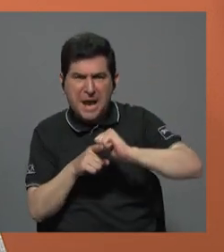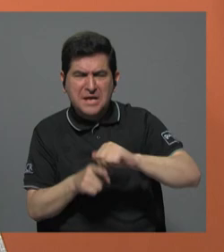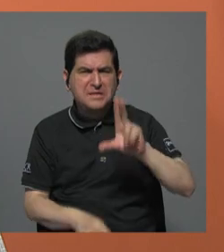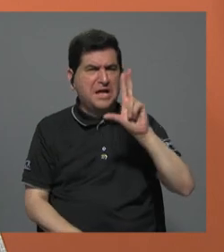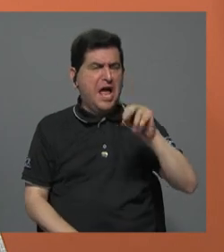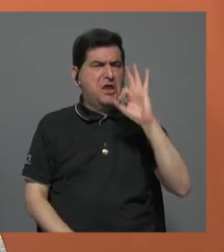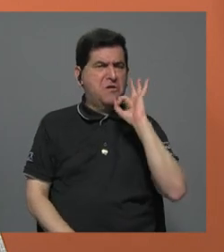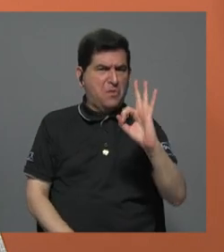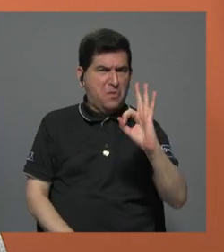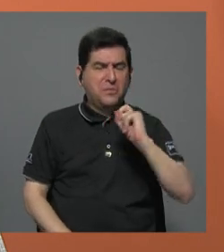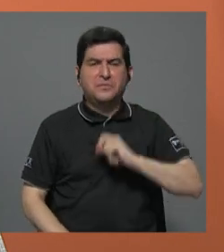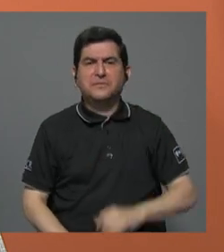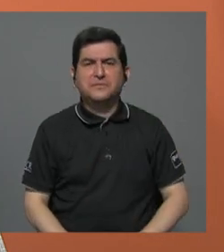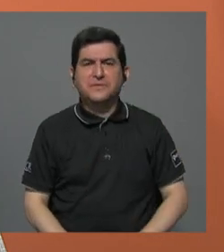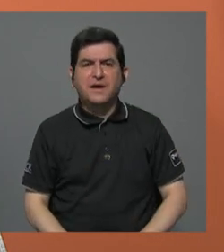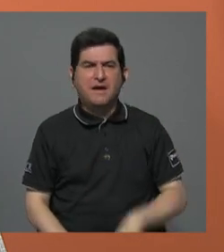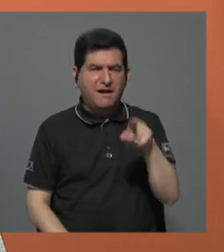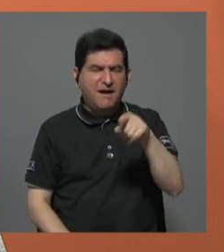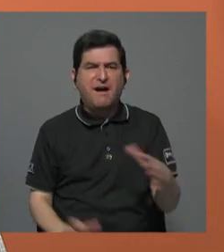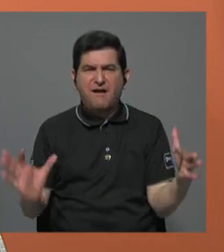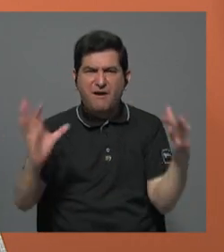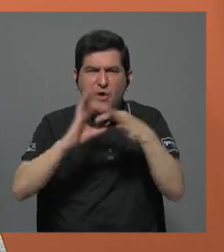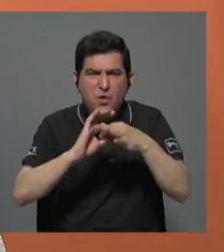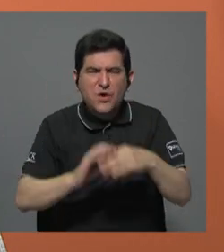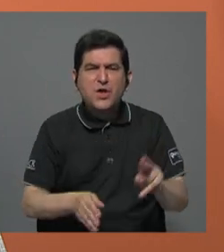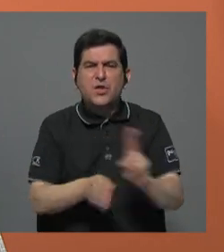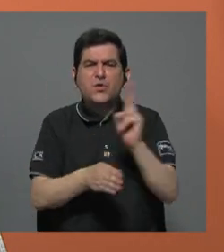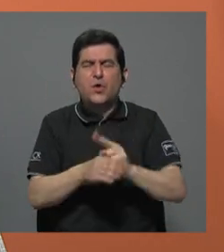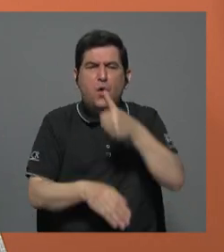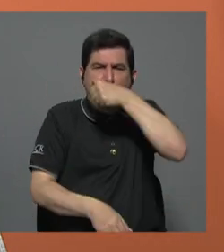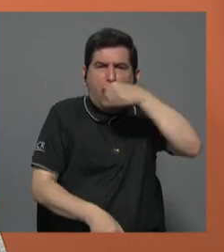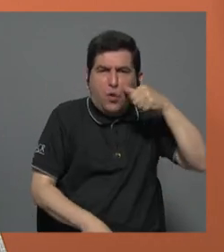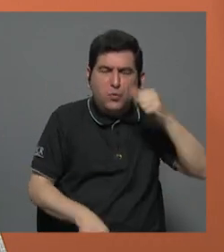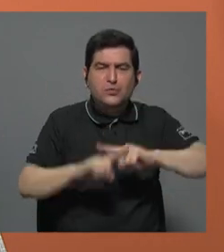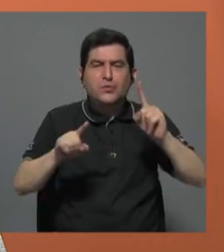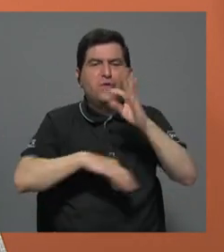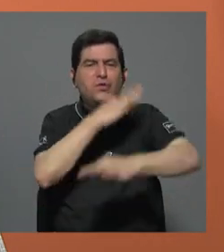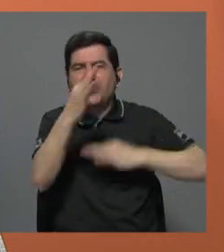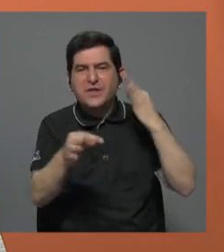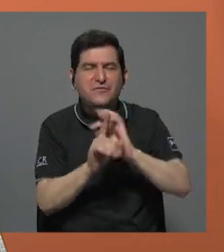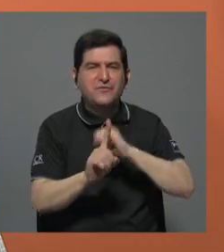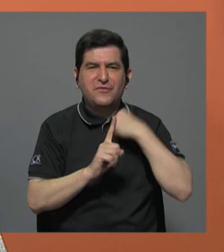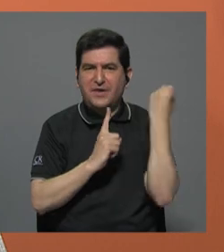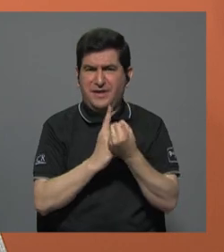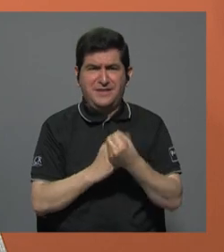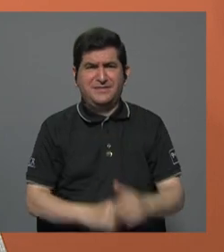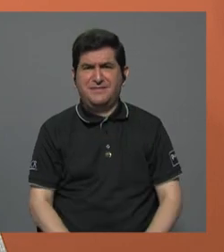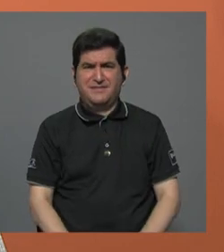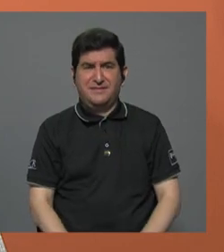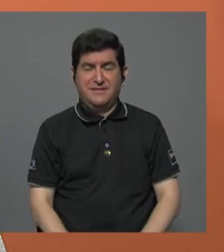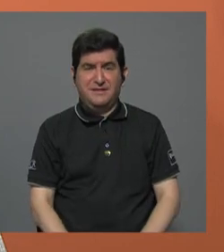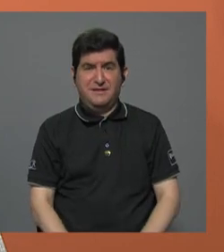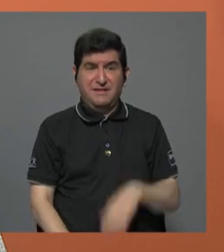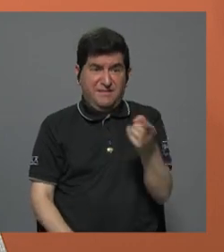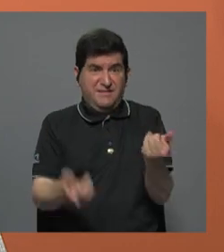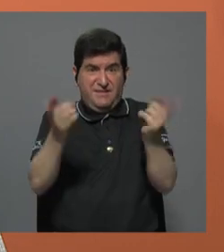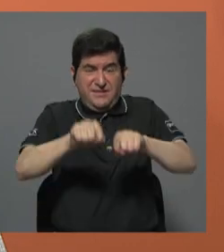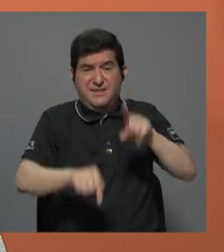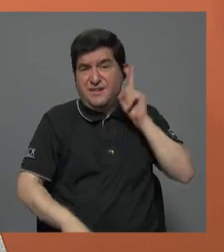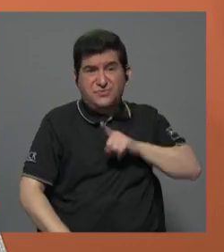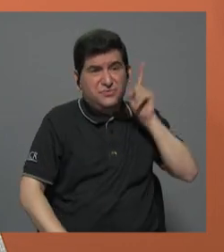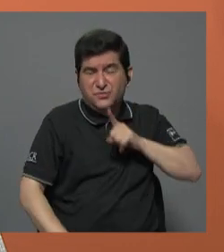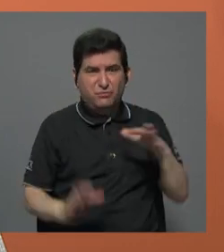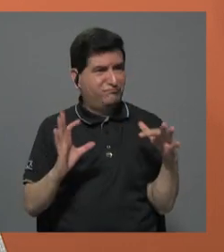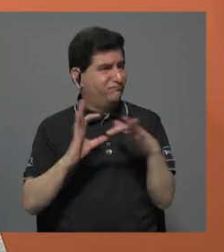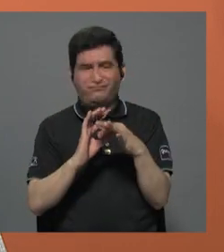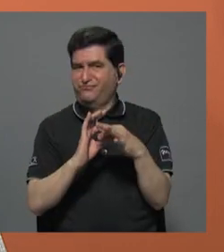también de que hay una sociedad lo asocian con un consumo de drogas con otro tipo de situaciones que no tienen o que por lo menos son falsas de la